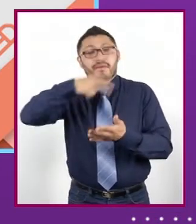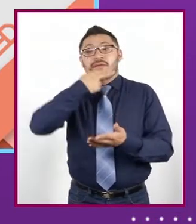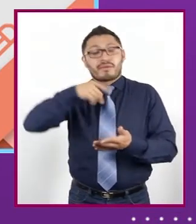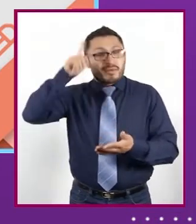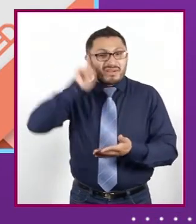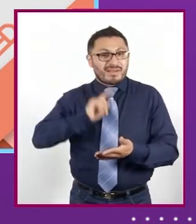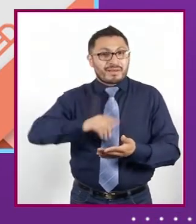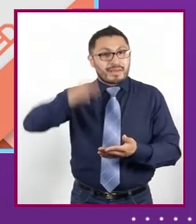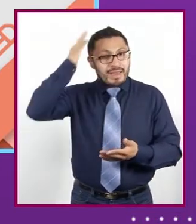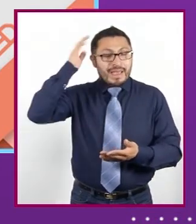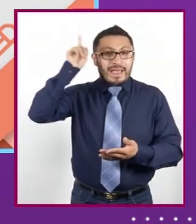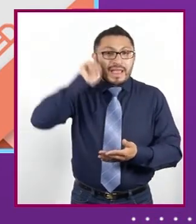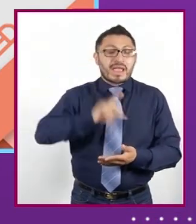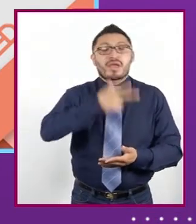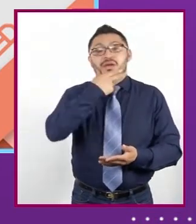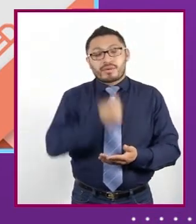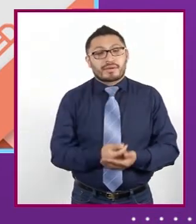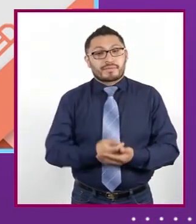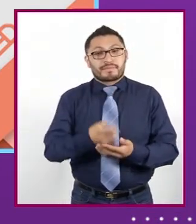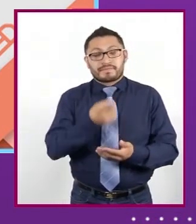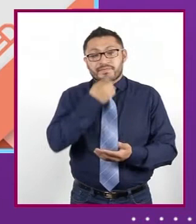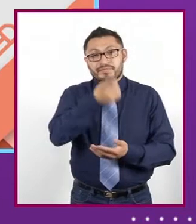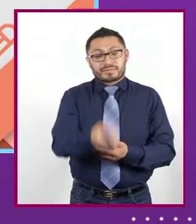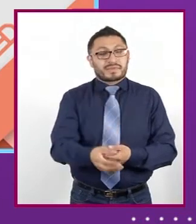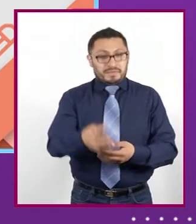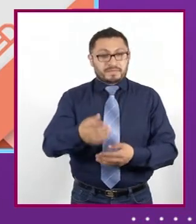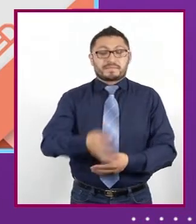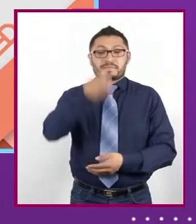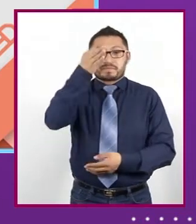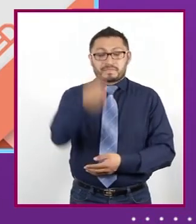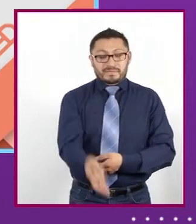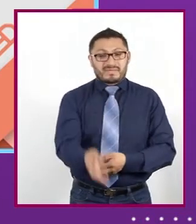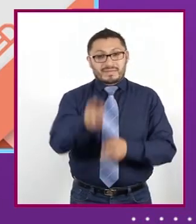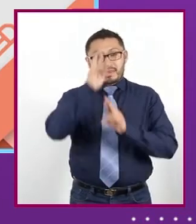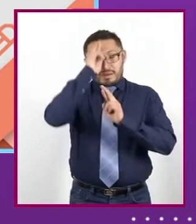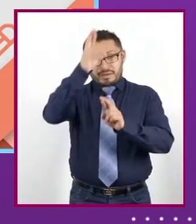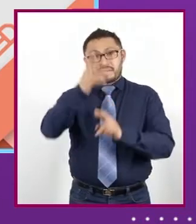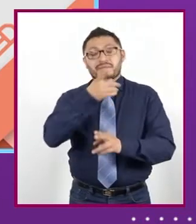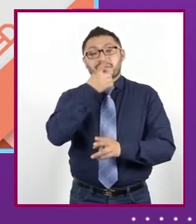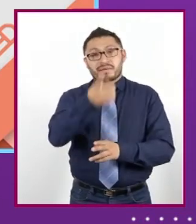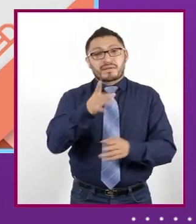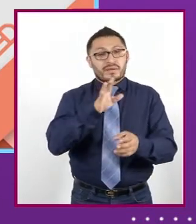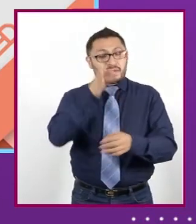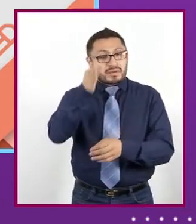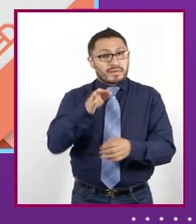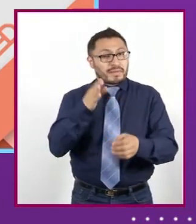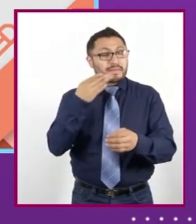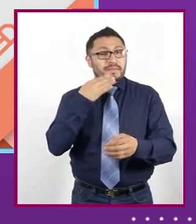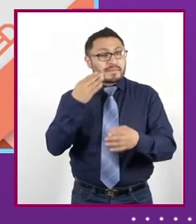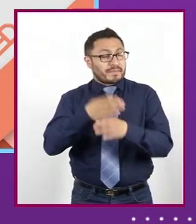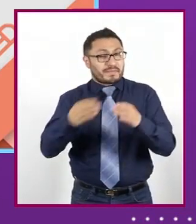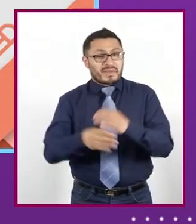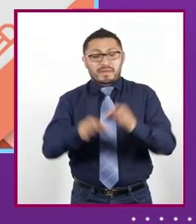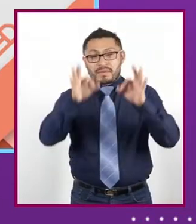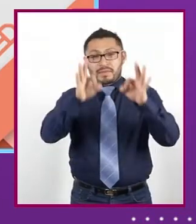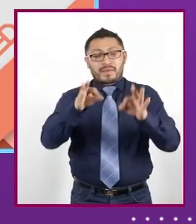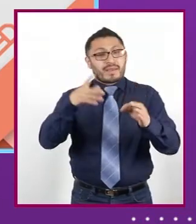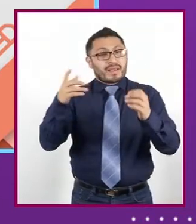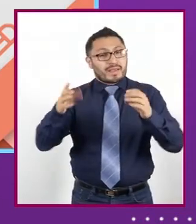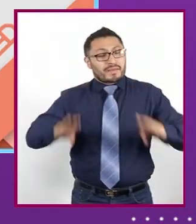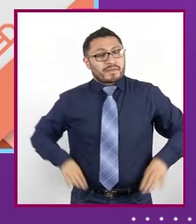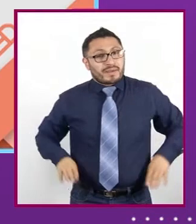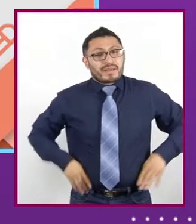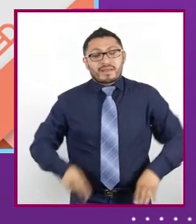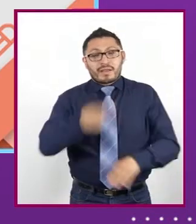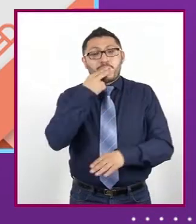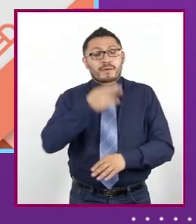señora, manifiesta su conformidad con lo referido y acepta que el bien satisface las condiciones para su uso